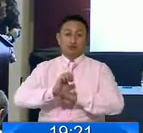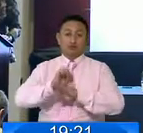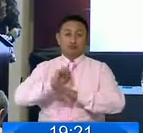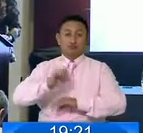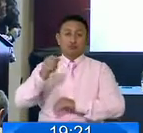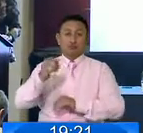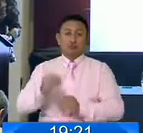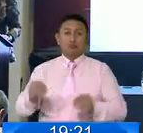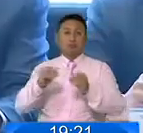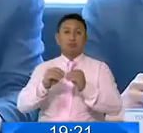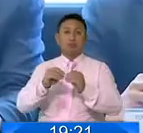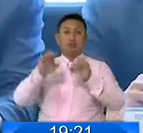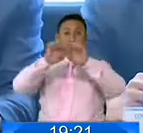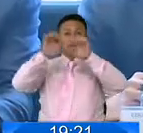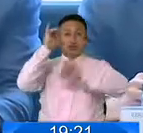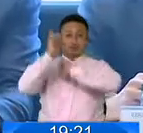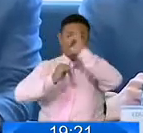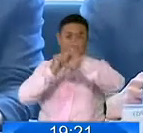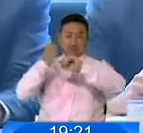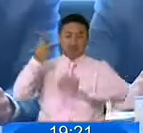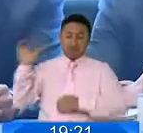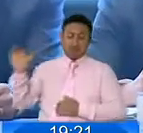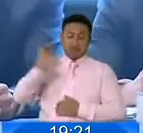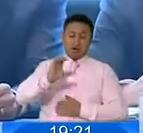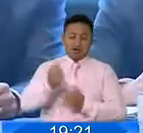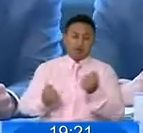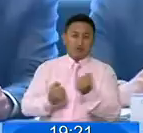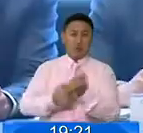cantidad de inversión extranjera que pueda contribuir a la lucha